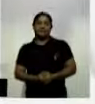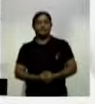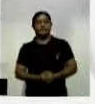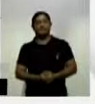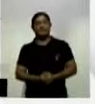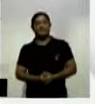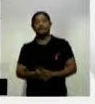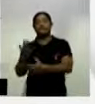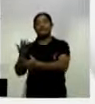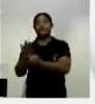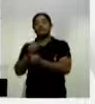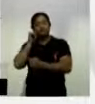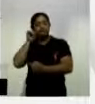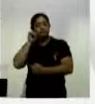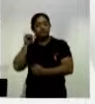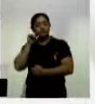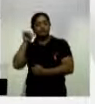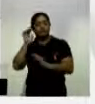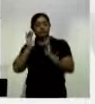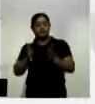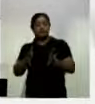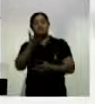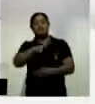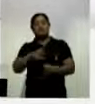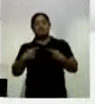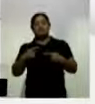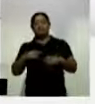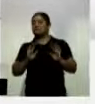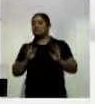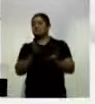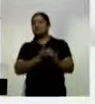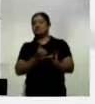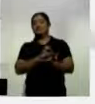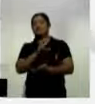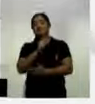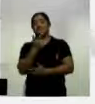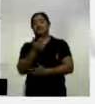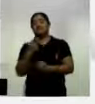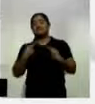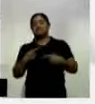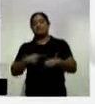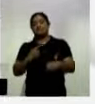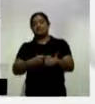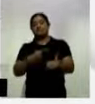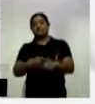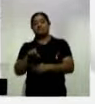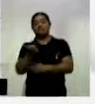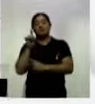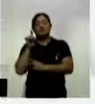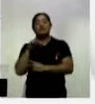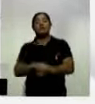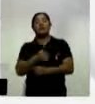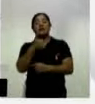La Secretaría de Salud confirmó 10 personas recuperadas más, 37 casos positivos este domingo y 6 fallecimientos de COVID-19